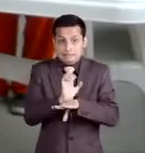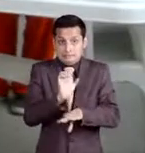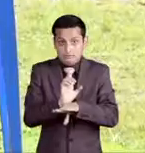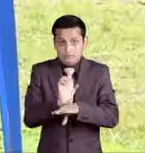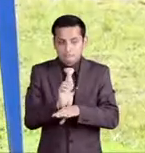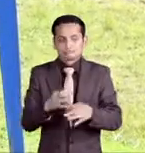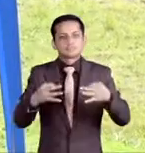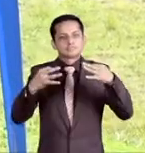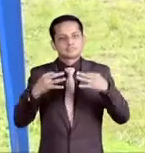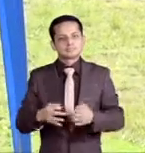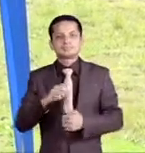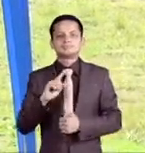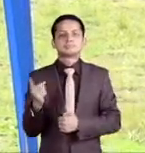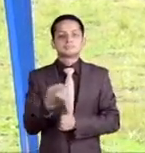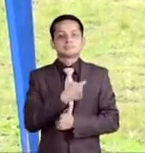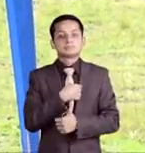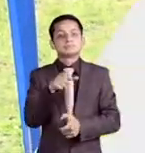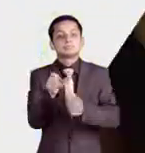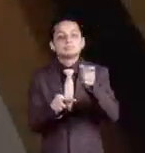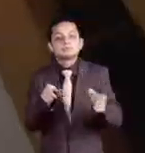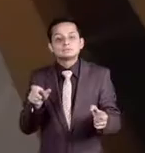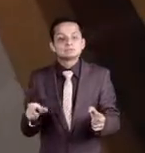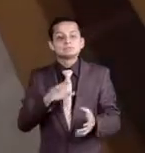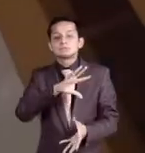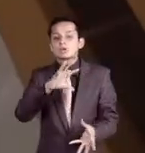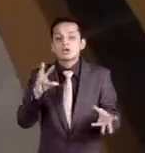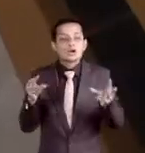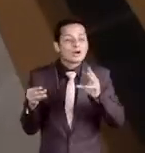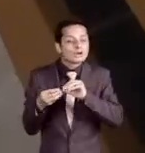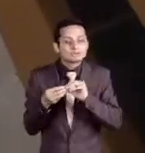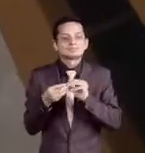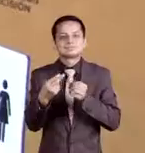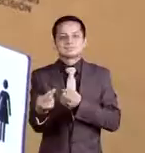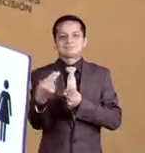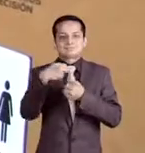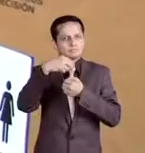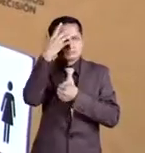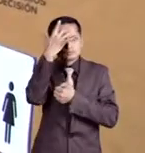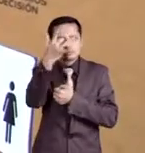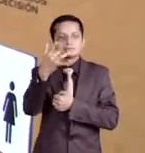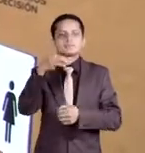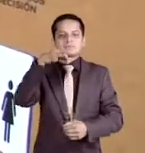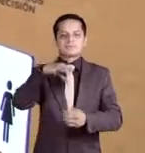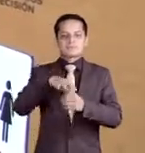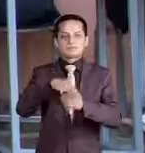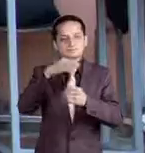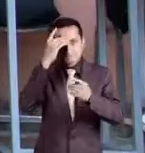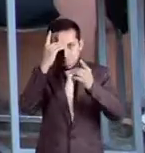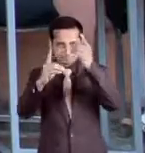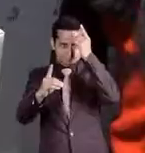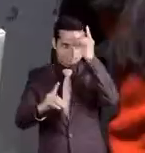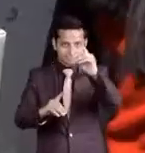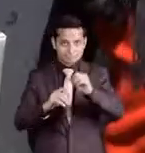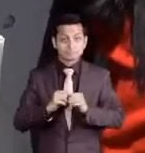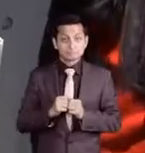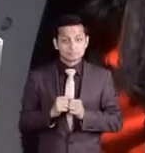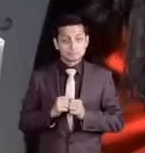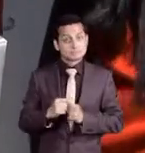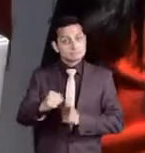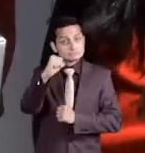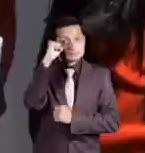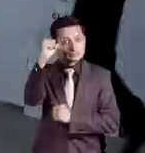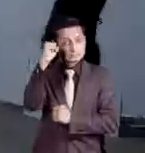ejecutoriada. La Constitución de la República del Ecuador amplía la participación política de la ciudadanía a través del